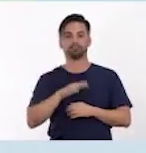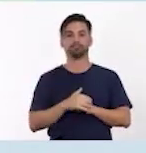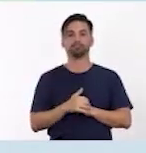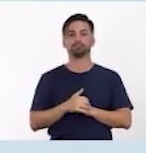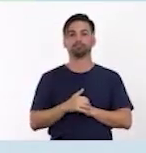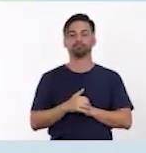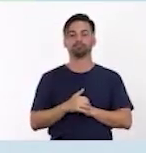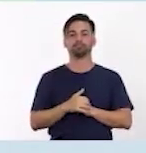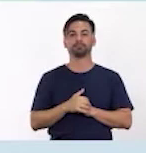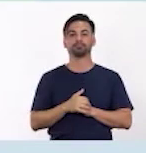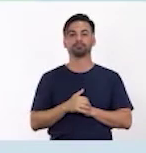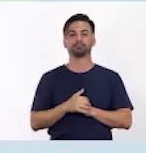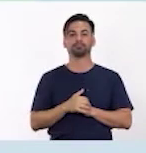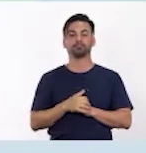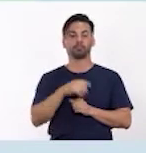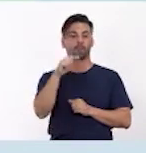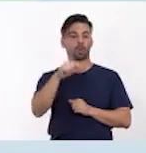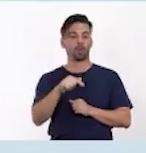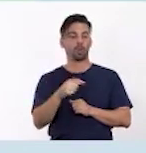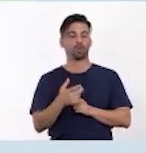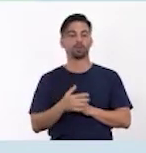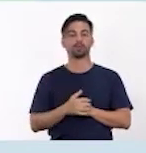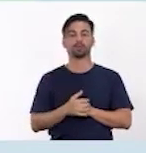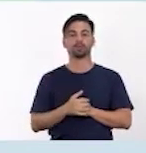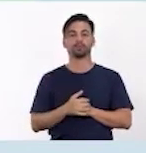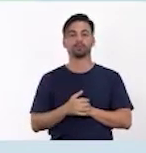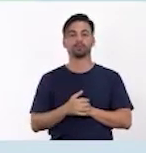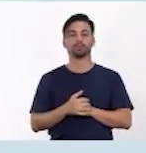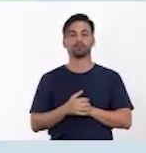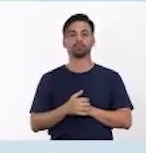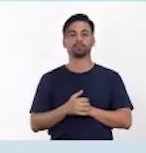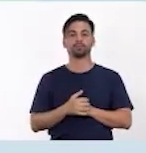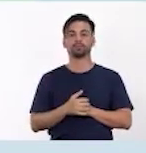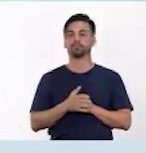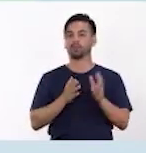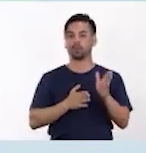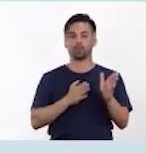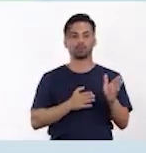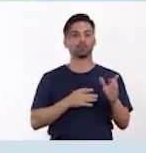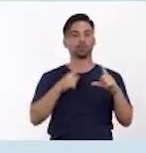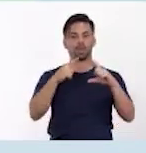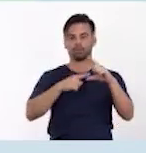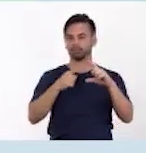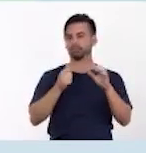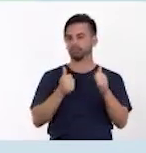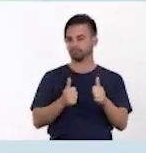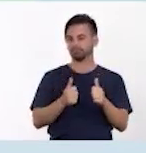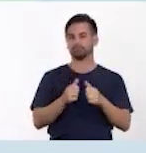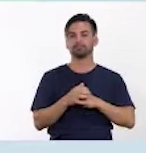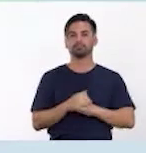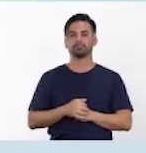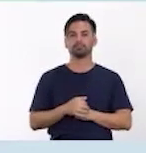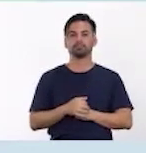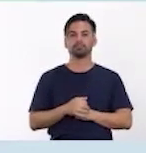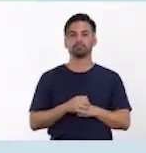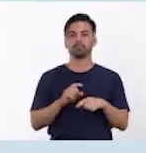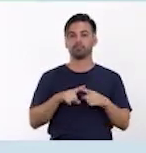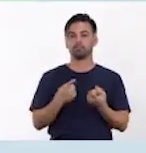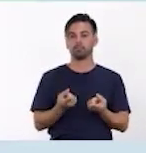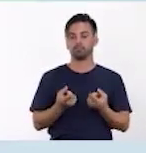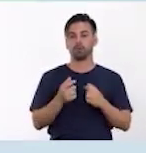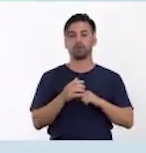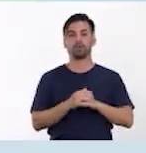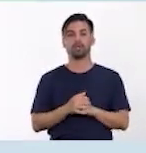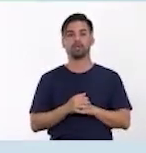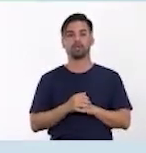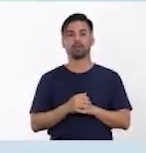tuvimos que mencionarla. Hoy vamos a darle continuidad a ese aspecto, porque en el encuentro